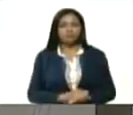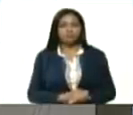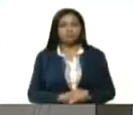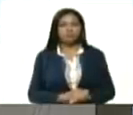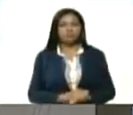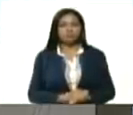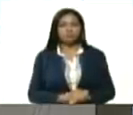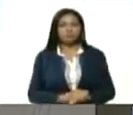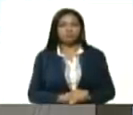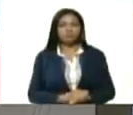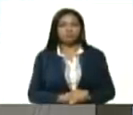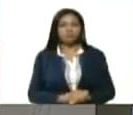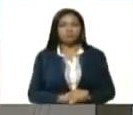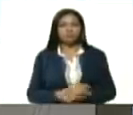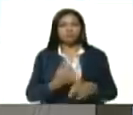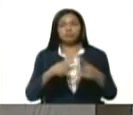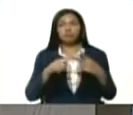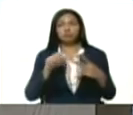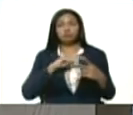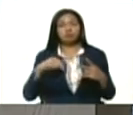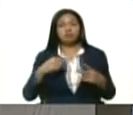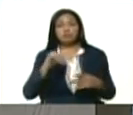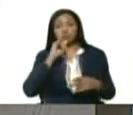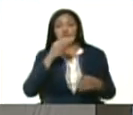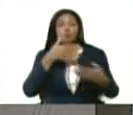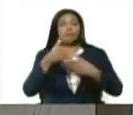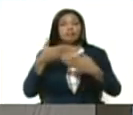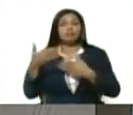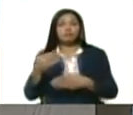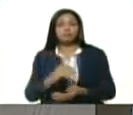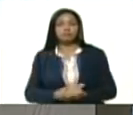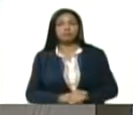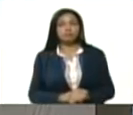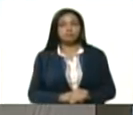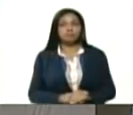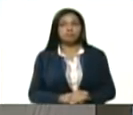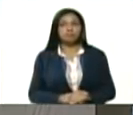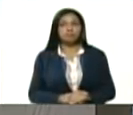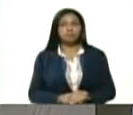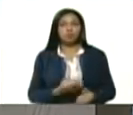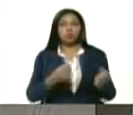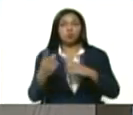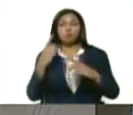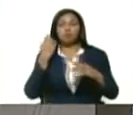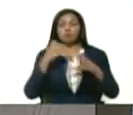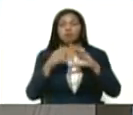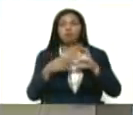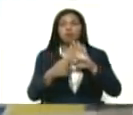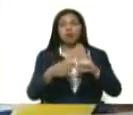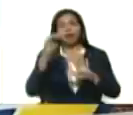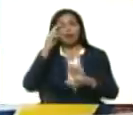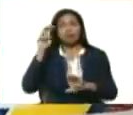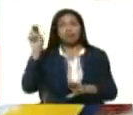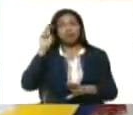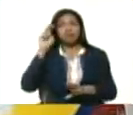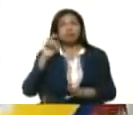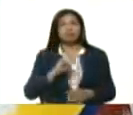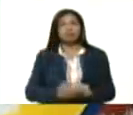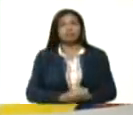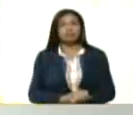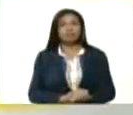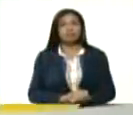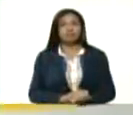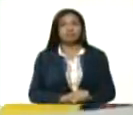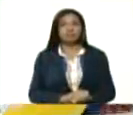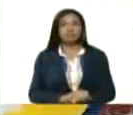En otro orden, nosotros quisiéramos compartir un tuit que publicó hoy el canciller de la República Bolivariana de